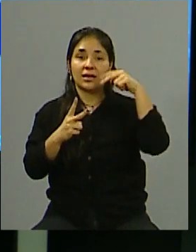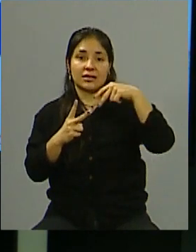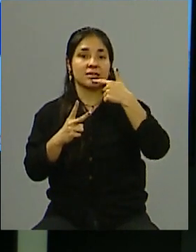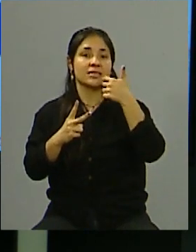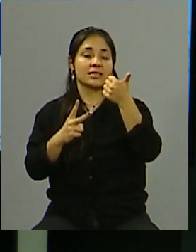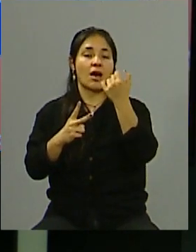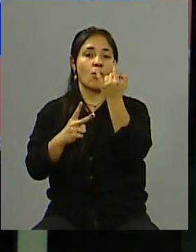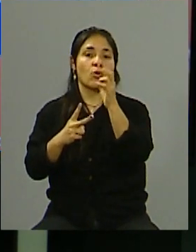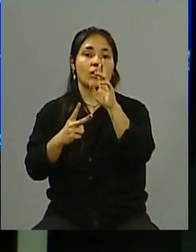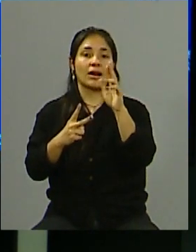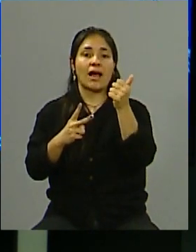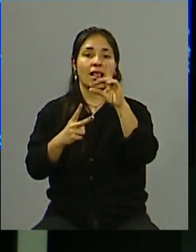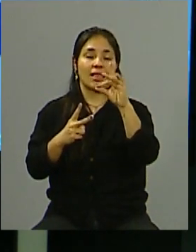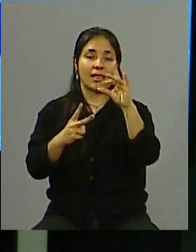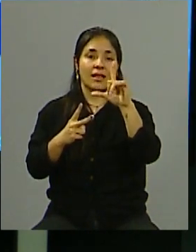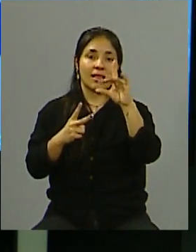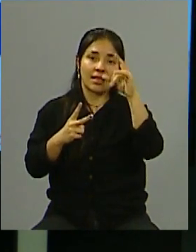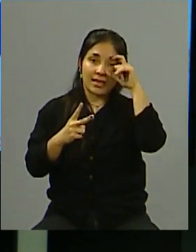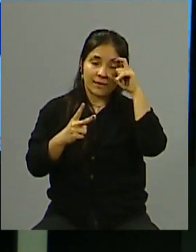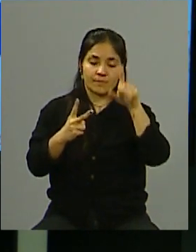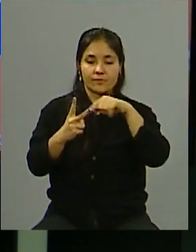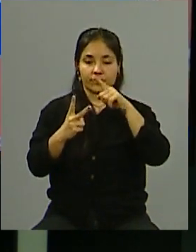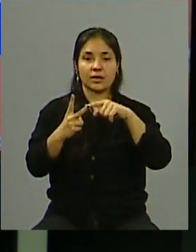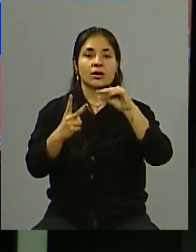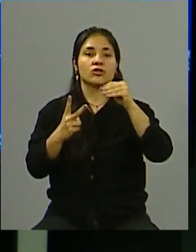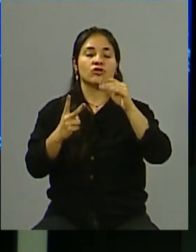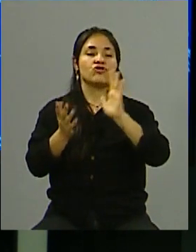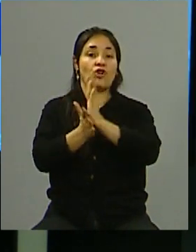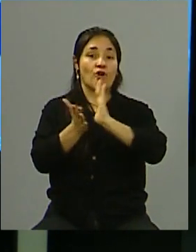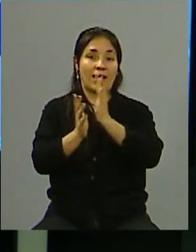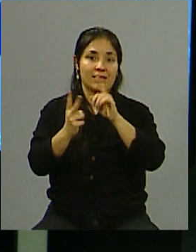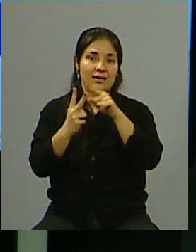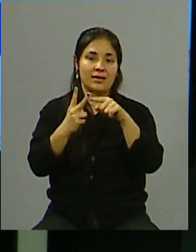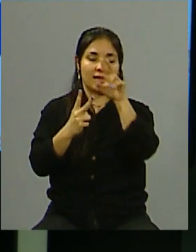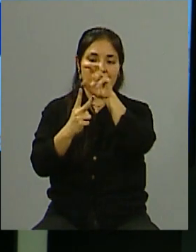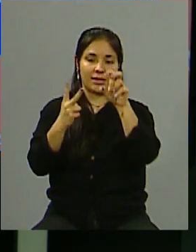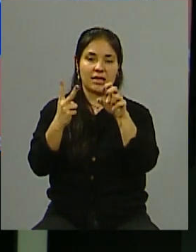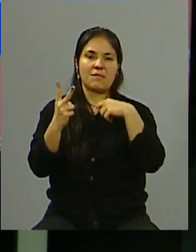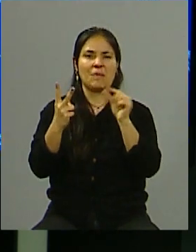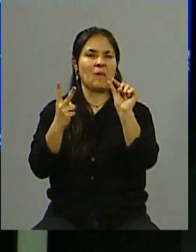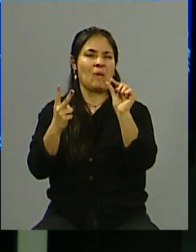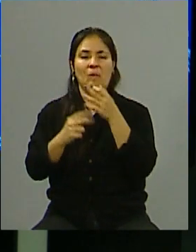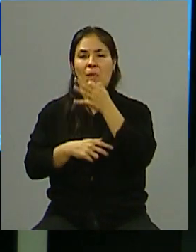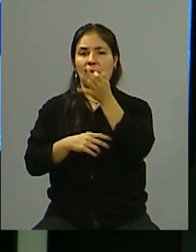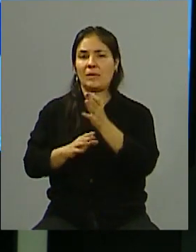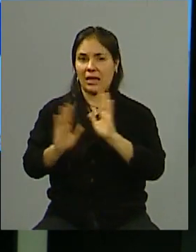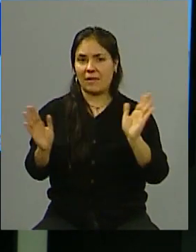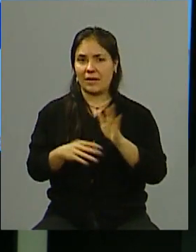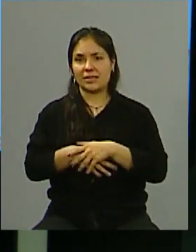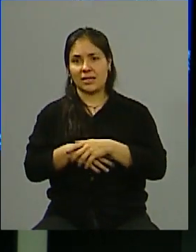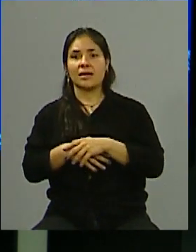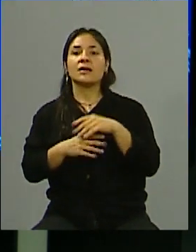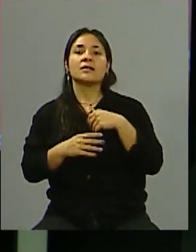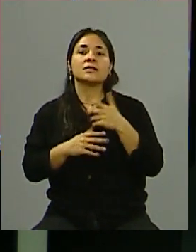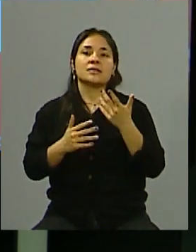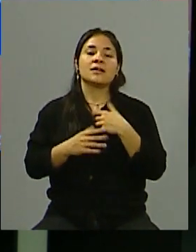claro. Que bueno, en ambos casos un poco opaca, un poco bastante, ¿no? a la